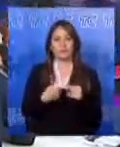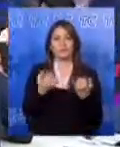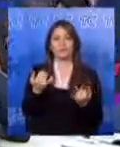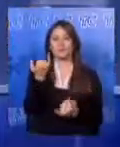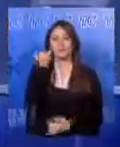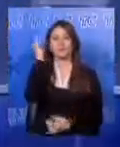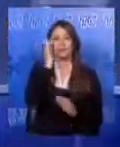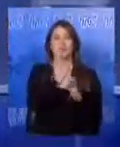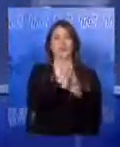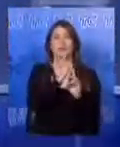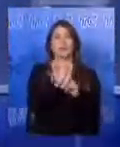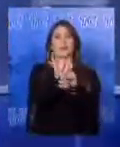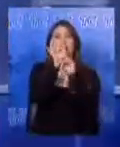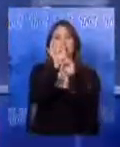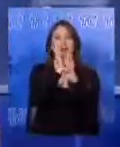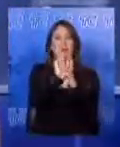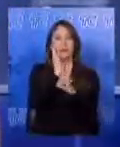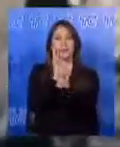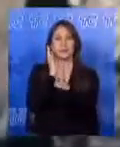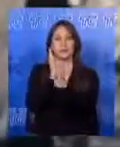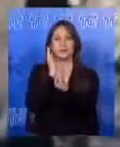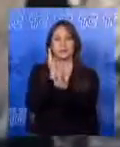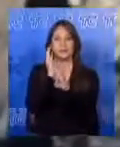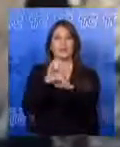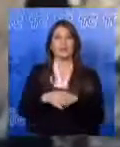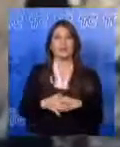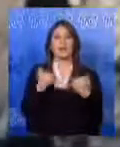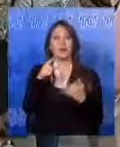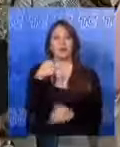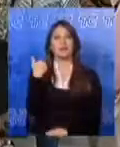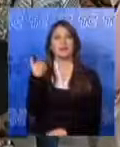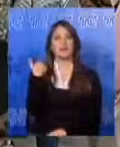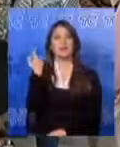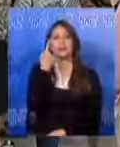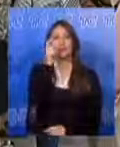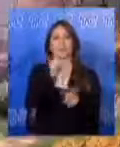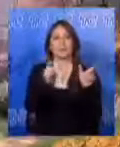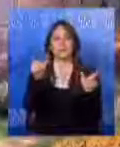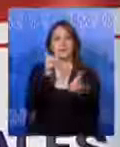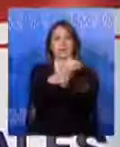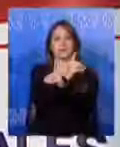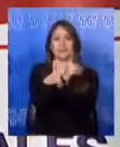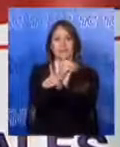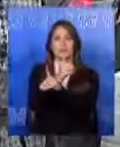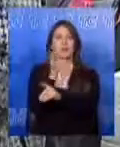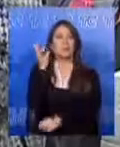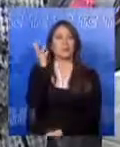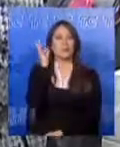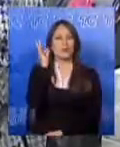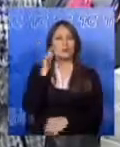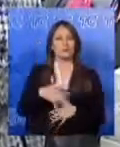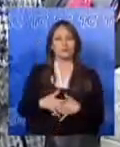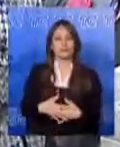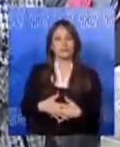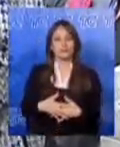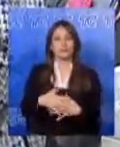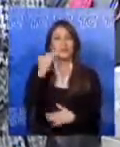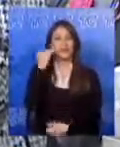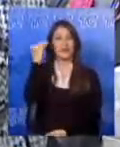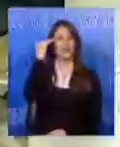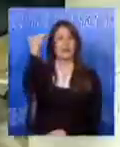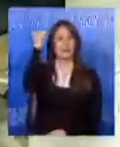ventanillas de especiales en las administraciones zonales donde se atienden sólo a personas con discapacidad a mujeres embarazadas y adultos mayores